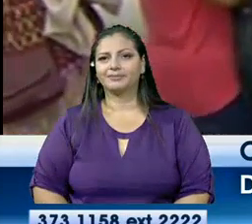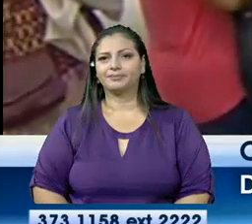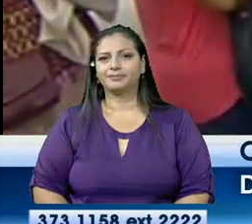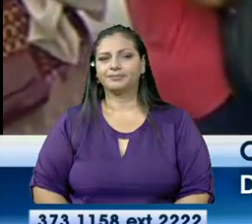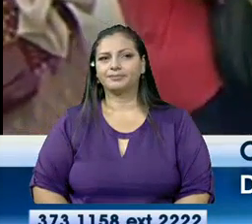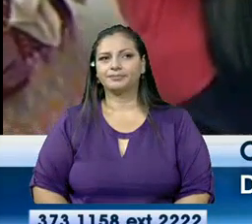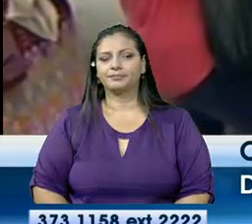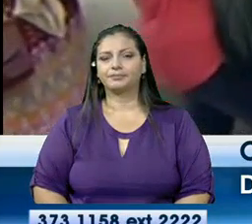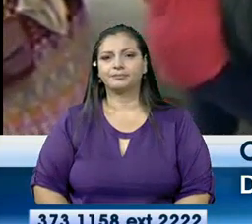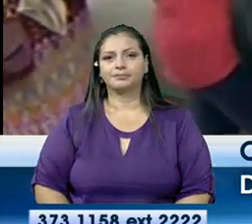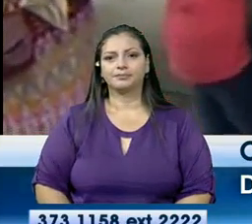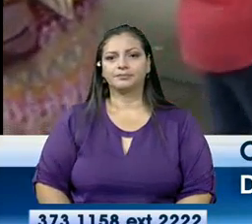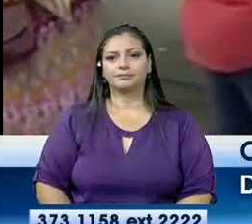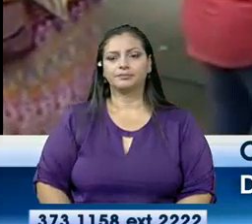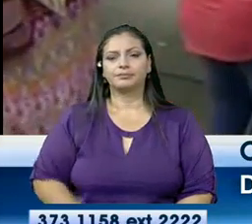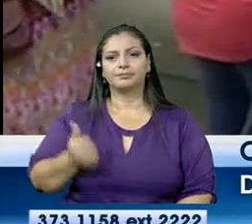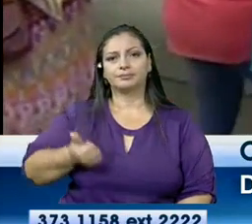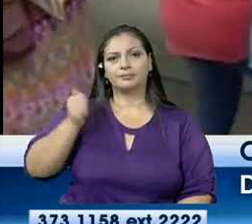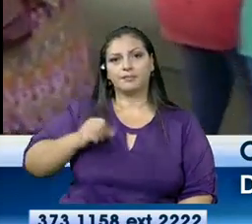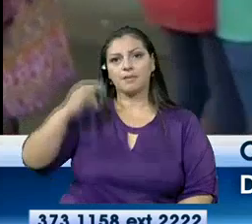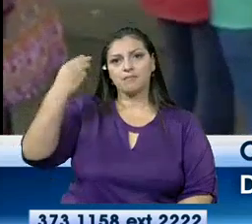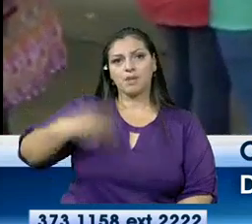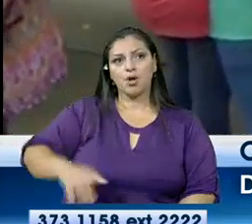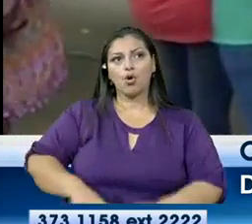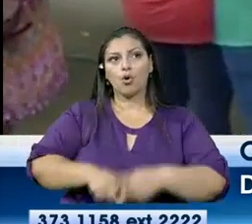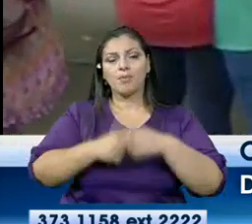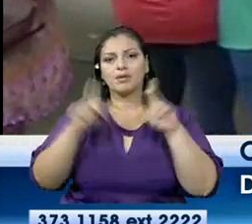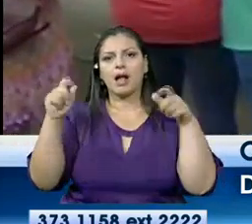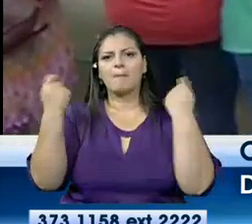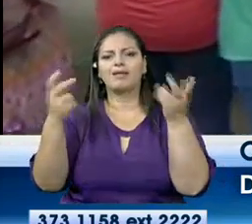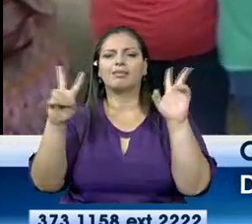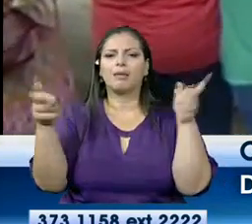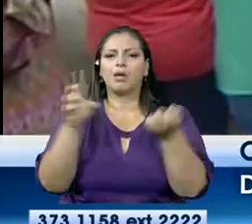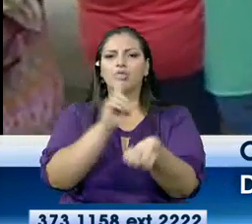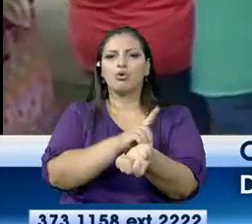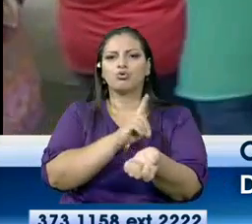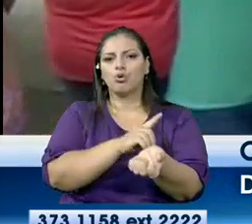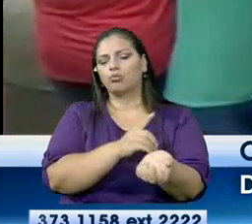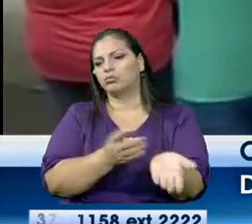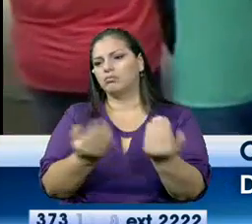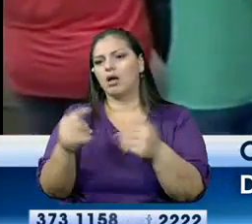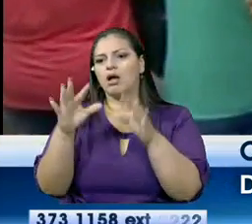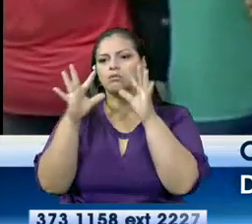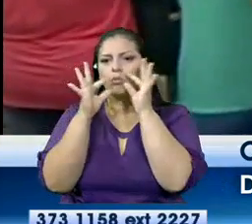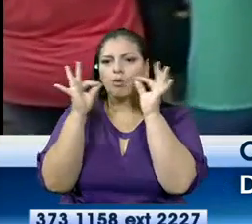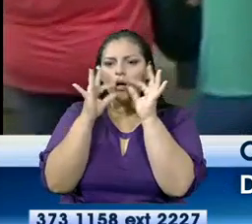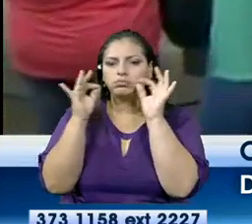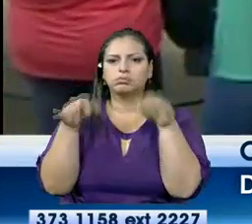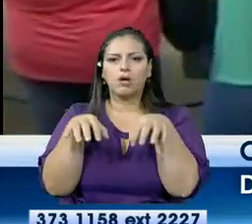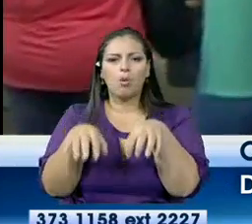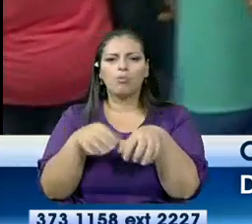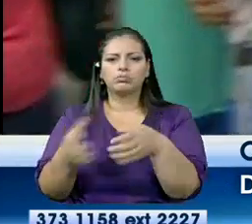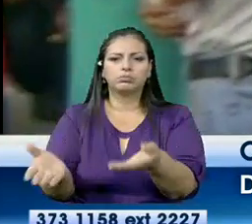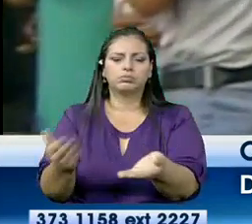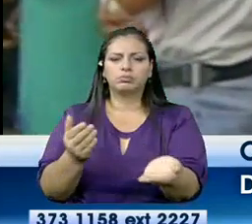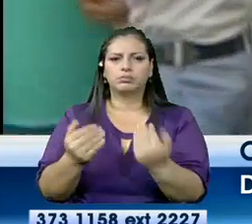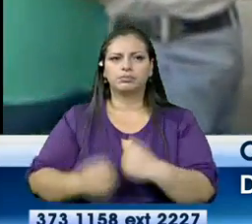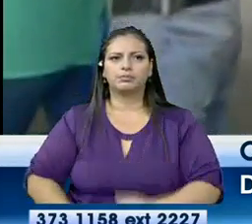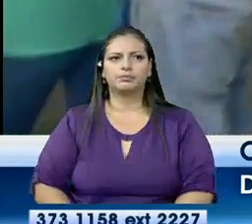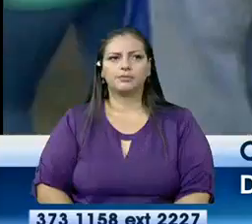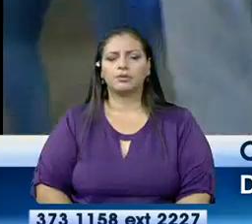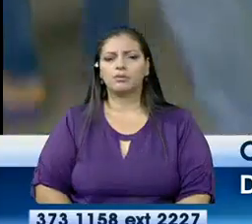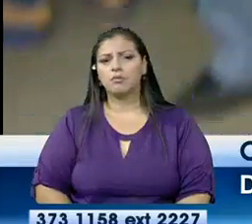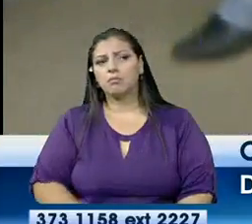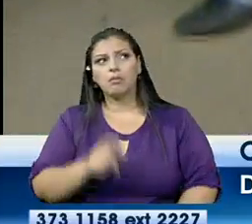desde el día miércoles se está participando con esta campaña. Usted es morador de acá de Pascuales. ¿Cómo ha visto la acogida por parte